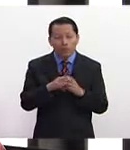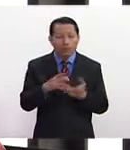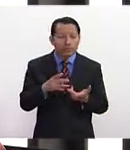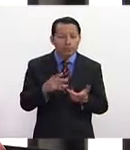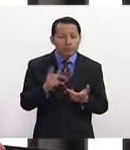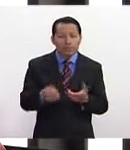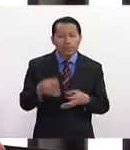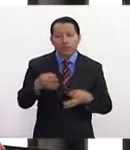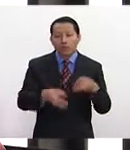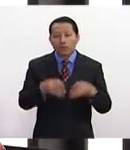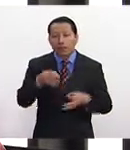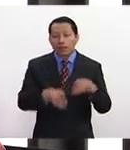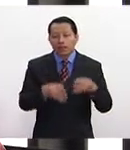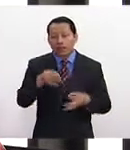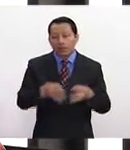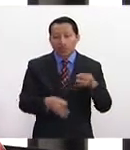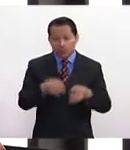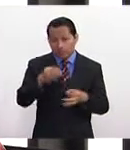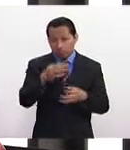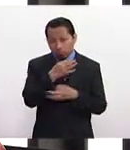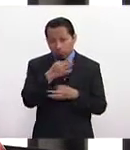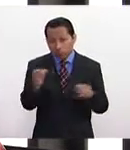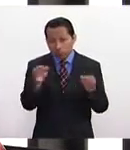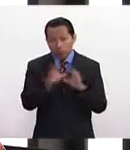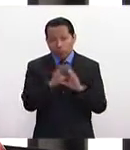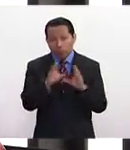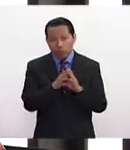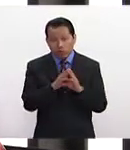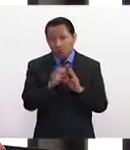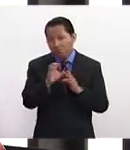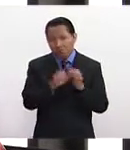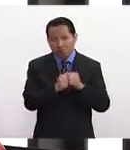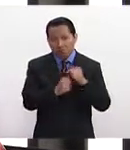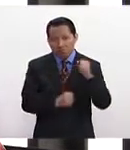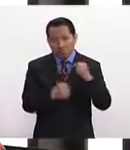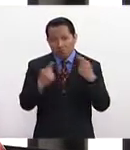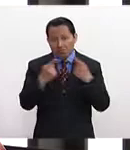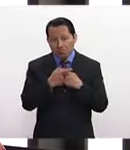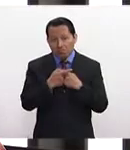el tribunal, no el gobierno, ha declarado como inconstitucional,